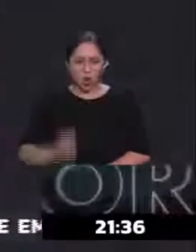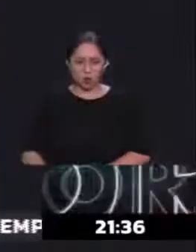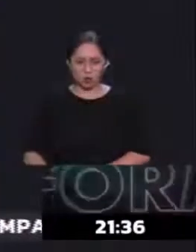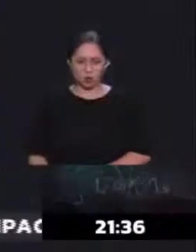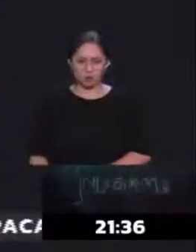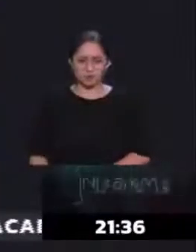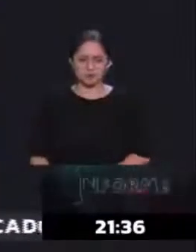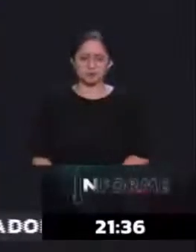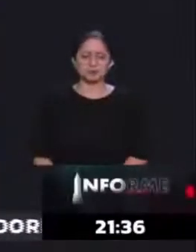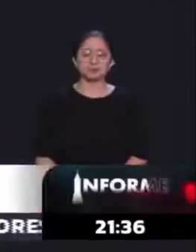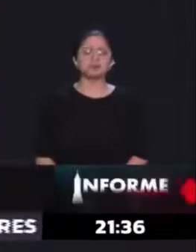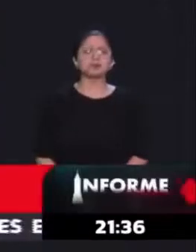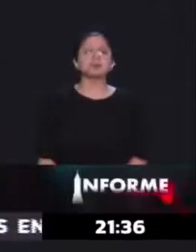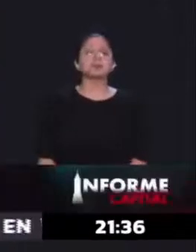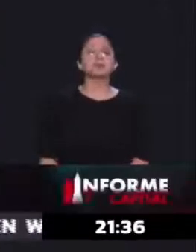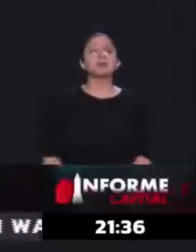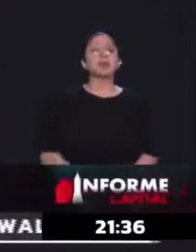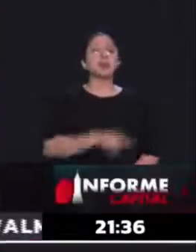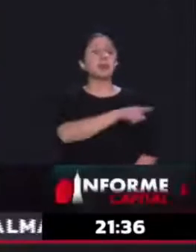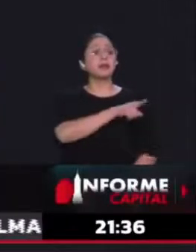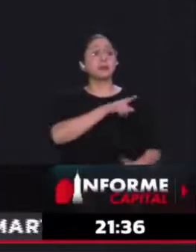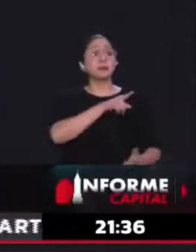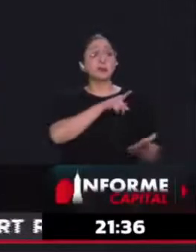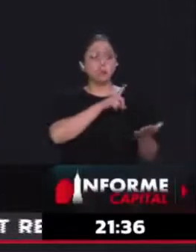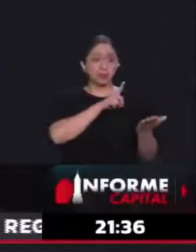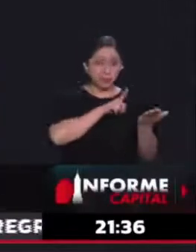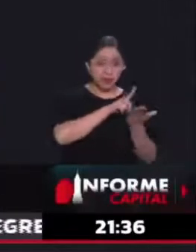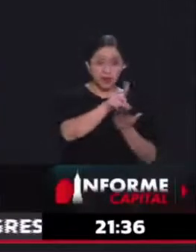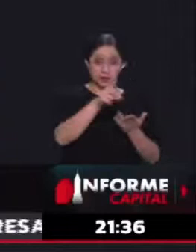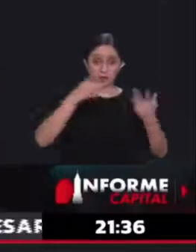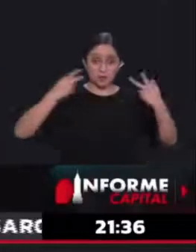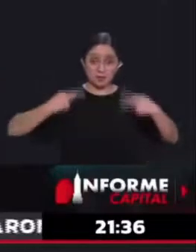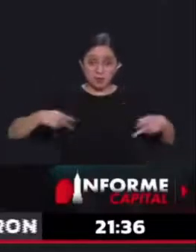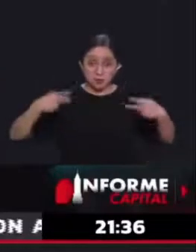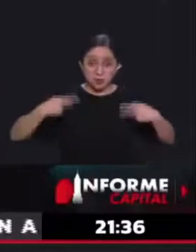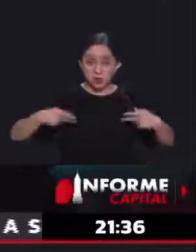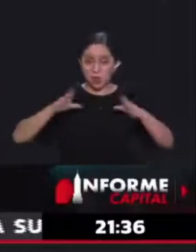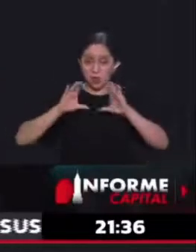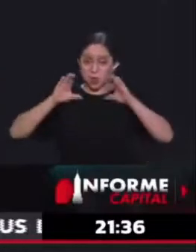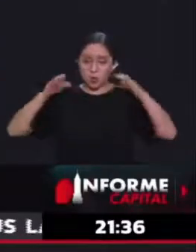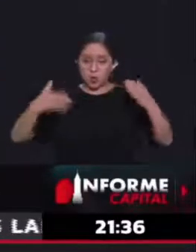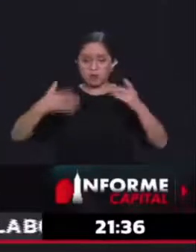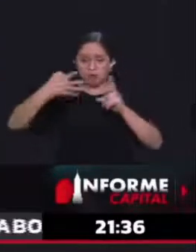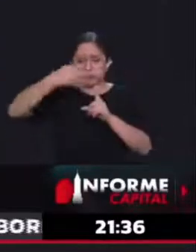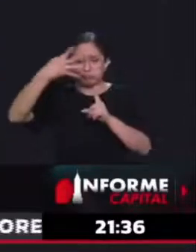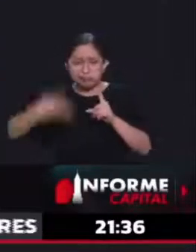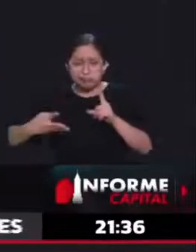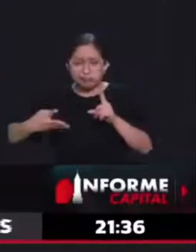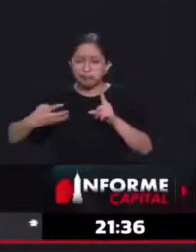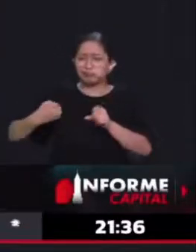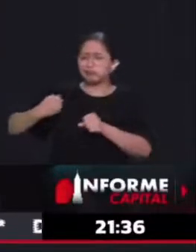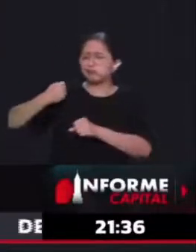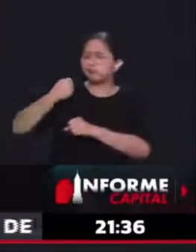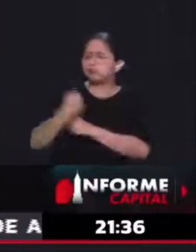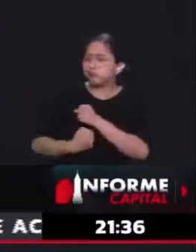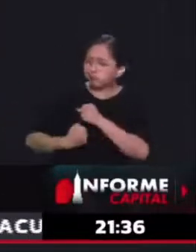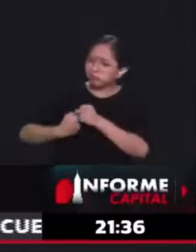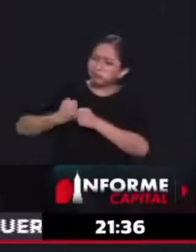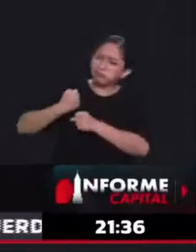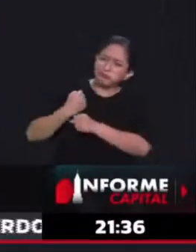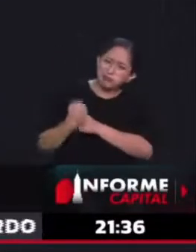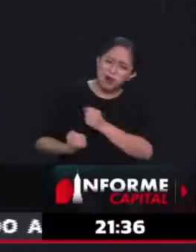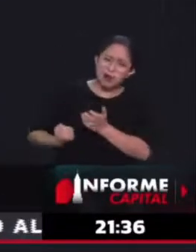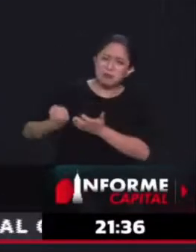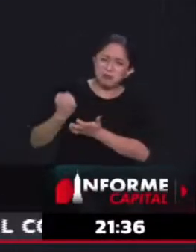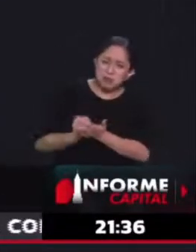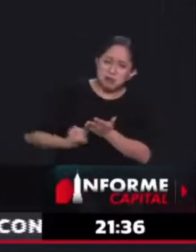de las personas LGBT en nuestro país han sido motivo de una lucha, una larga lucha ya de